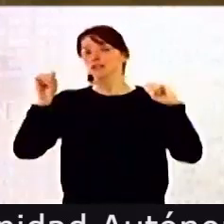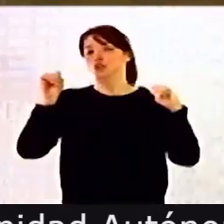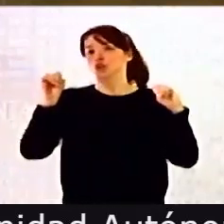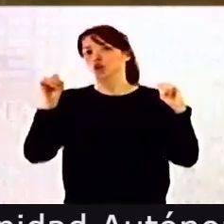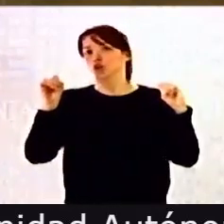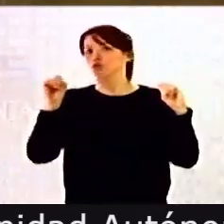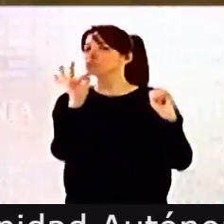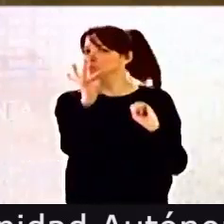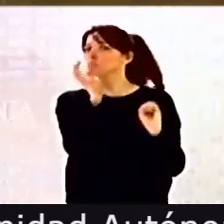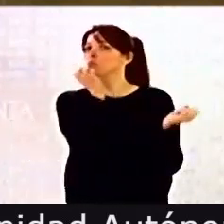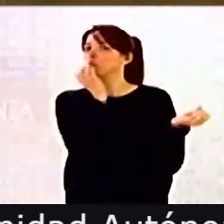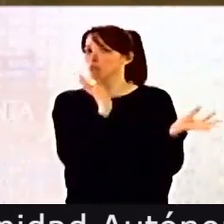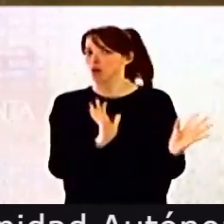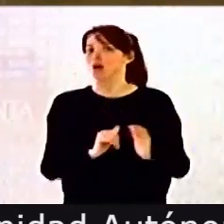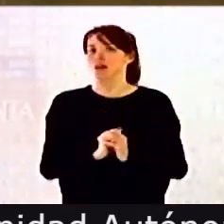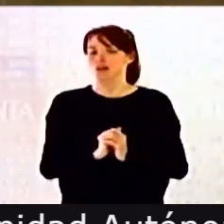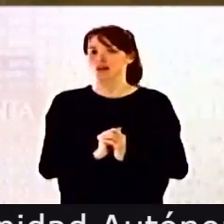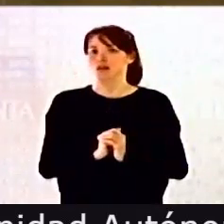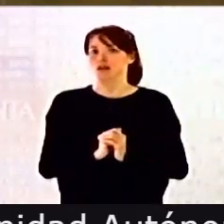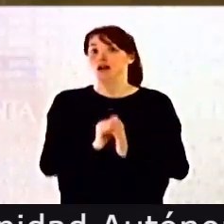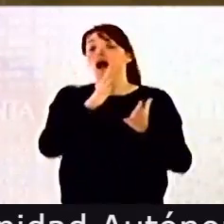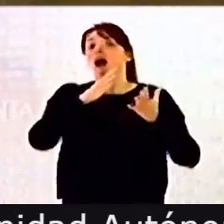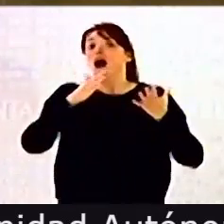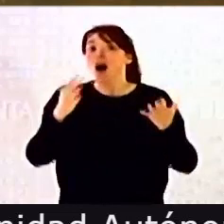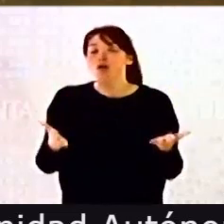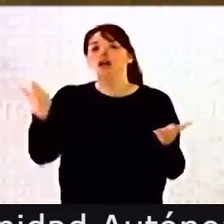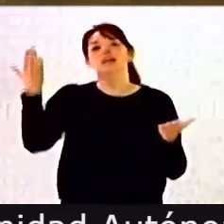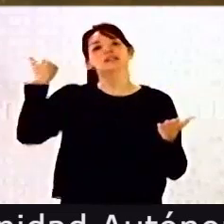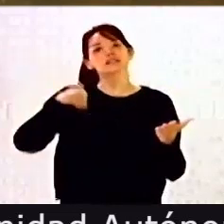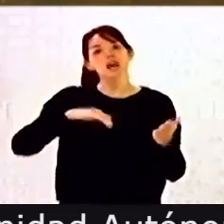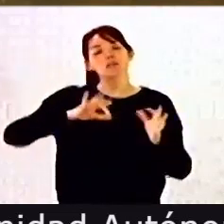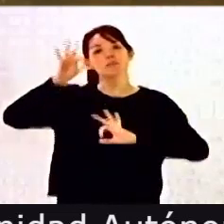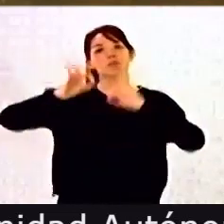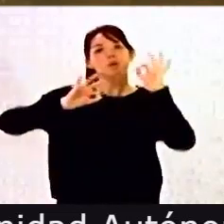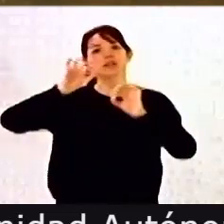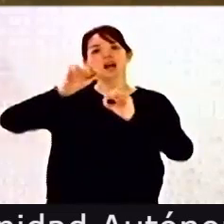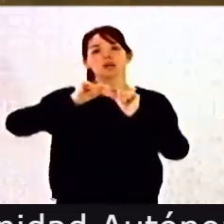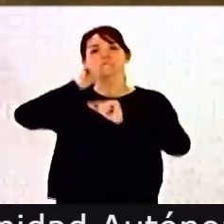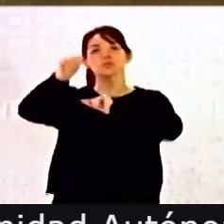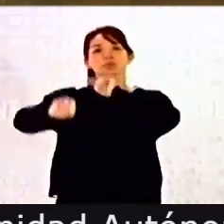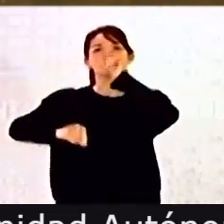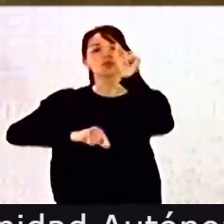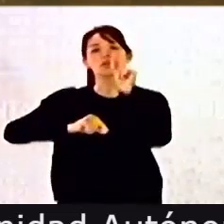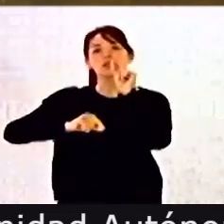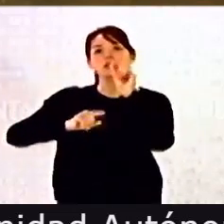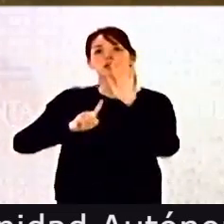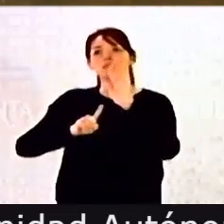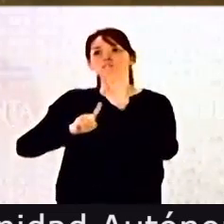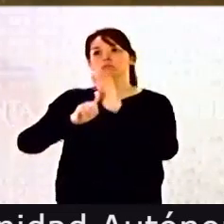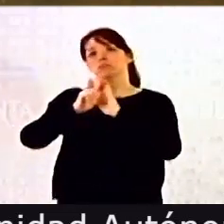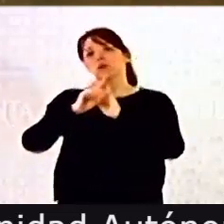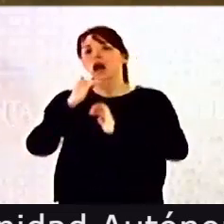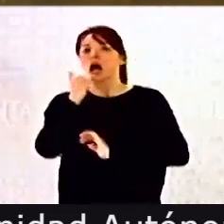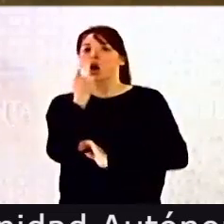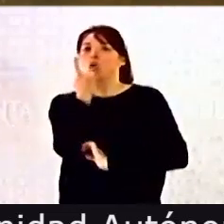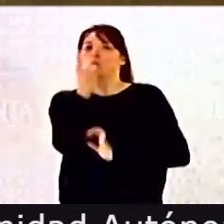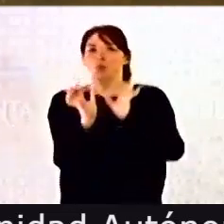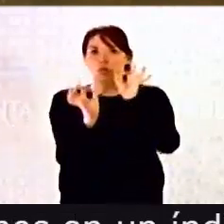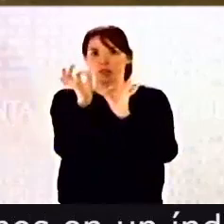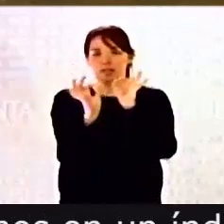muy positiva, ahora estemos en un índice de contagio superior al 1 y, por